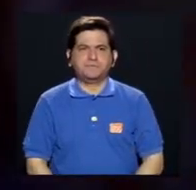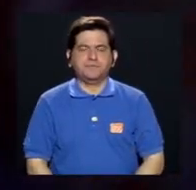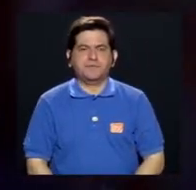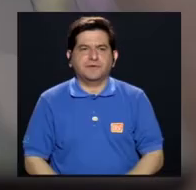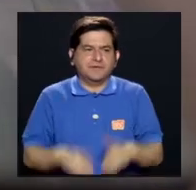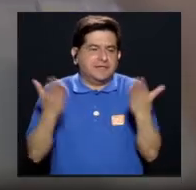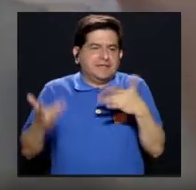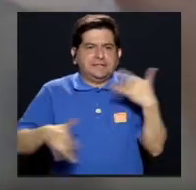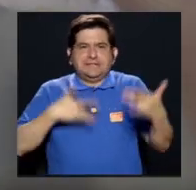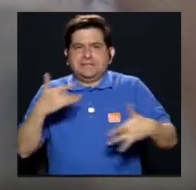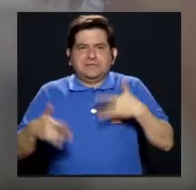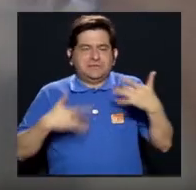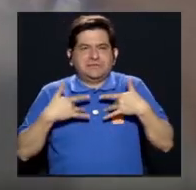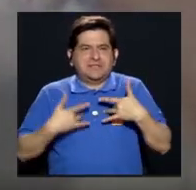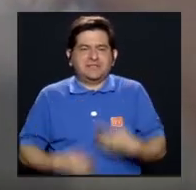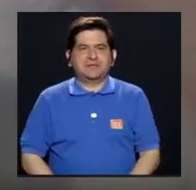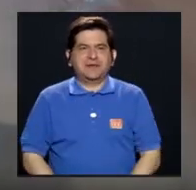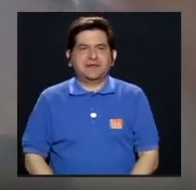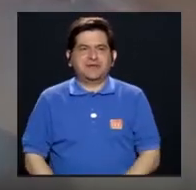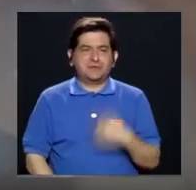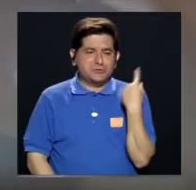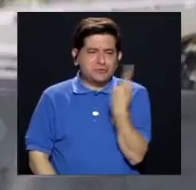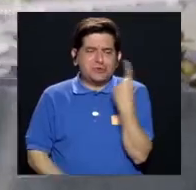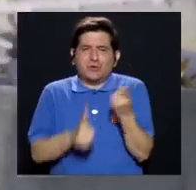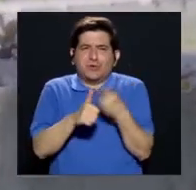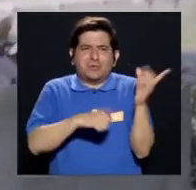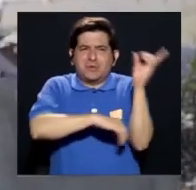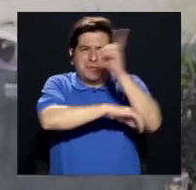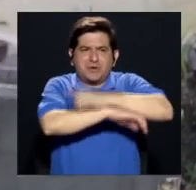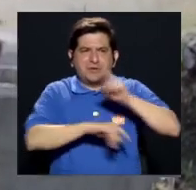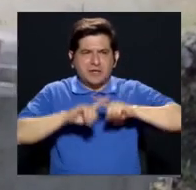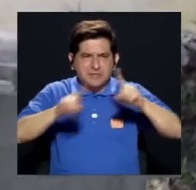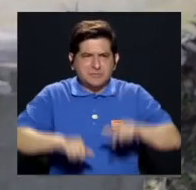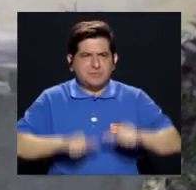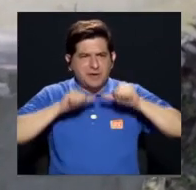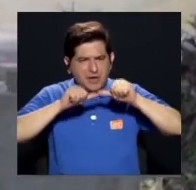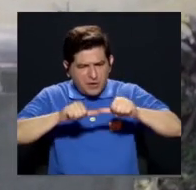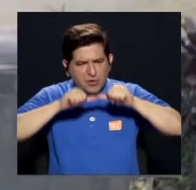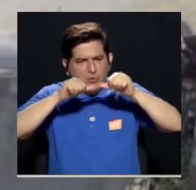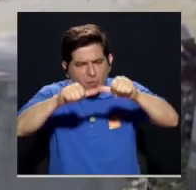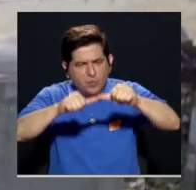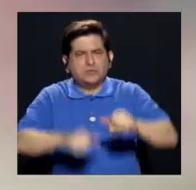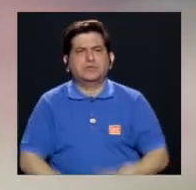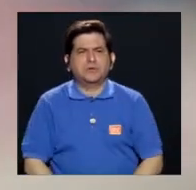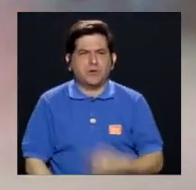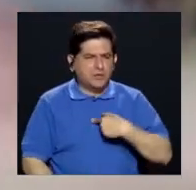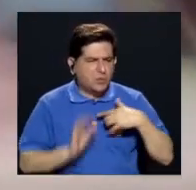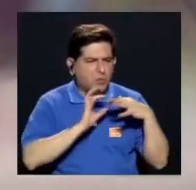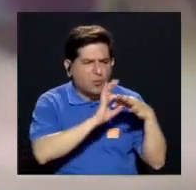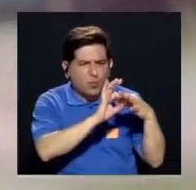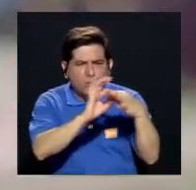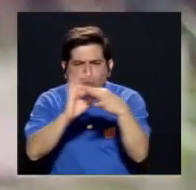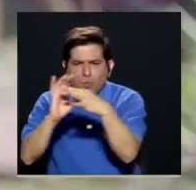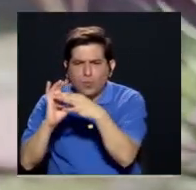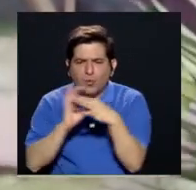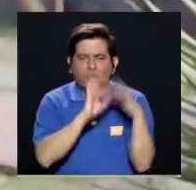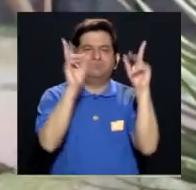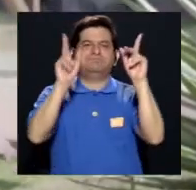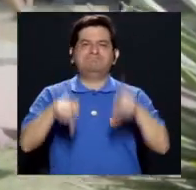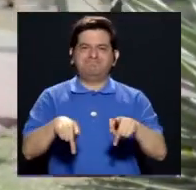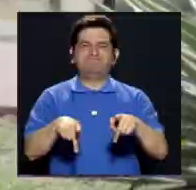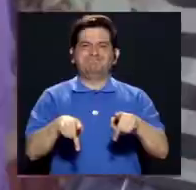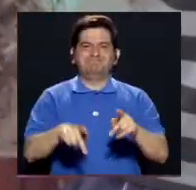de un sentimiento de soledad los primeros días, pero como fue pasando el tiempo, uno iba relacionándose más con las